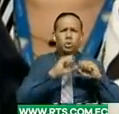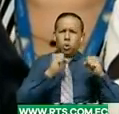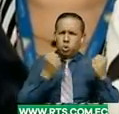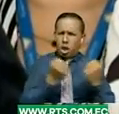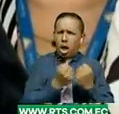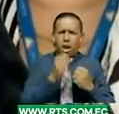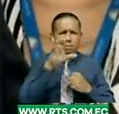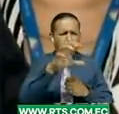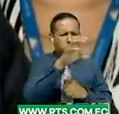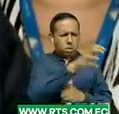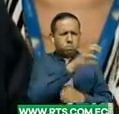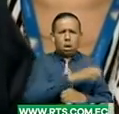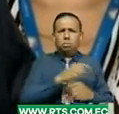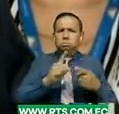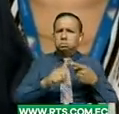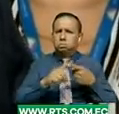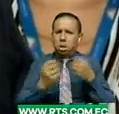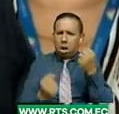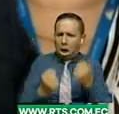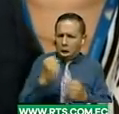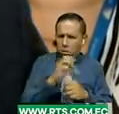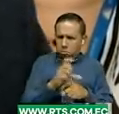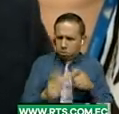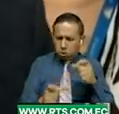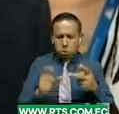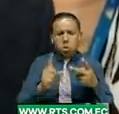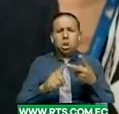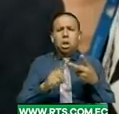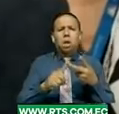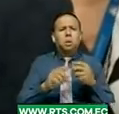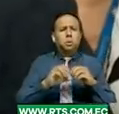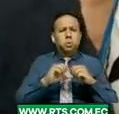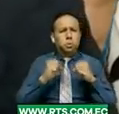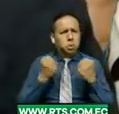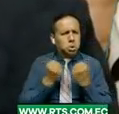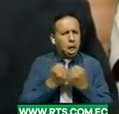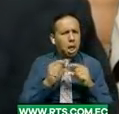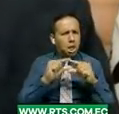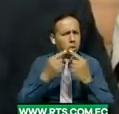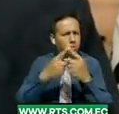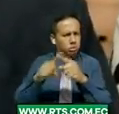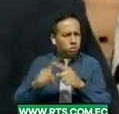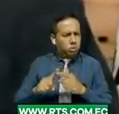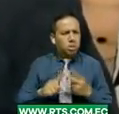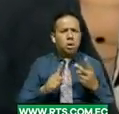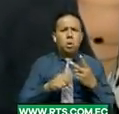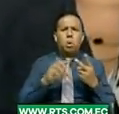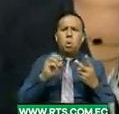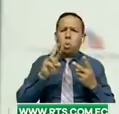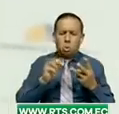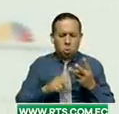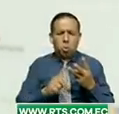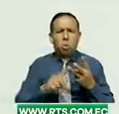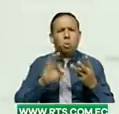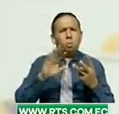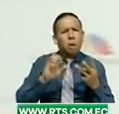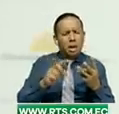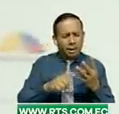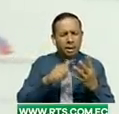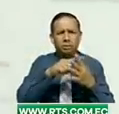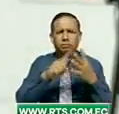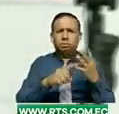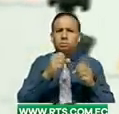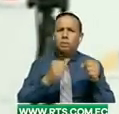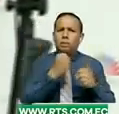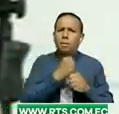planteado los transportistas, han planteado los sectores sociales, ha planteado la FENOSIN, ha planteado la FEINE, han planteado los productores. Hay quienes